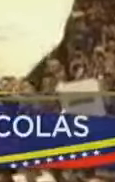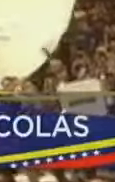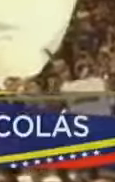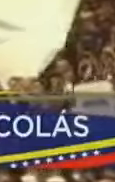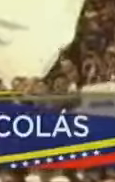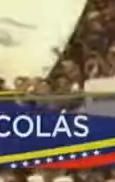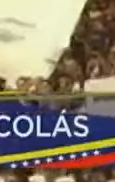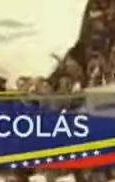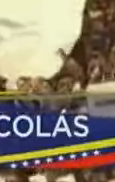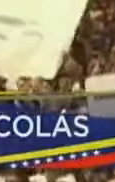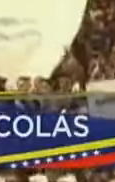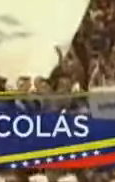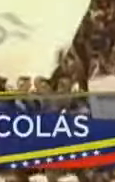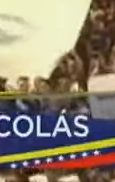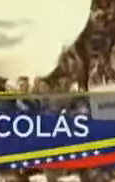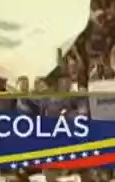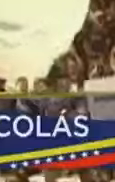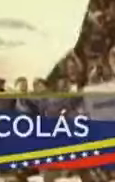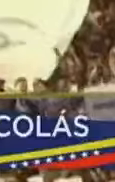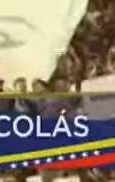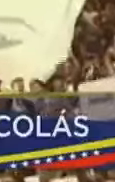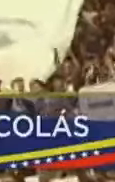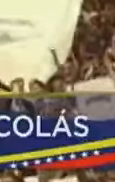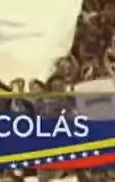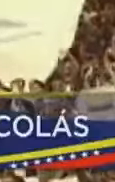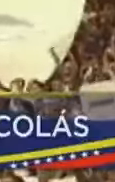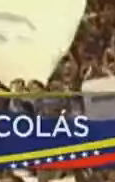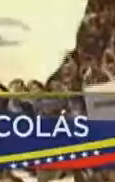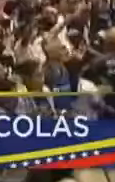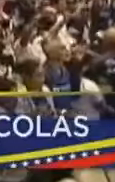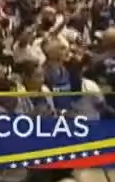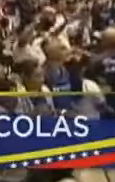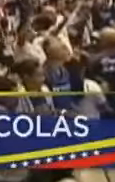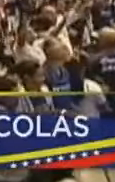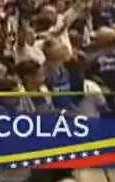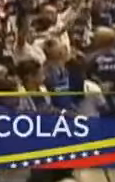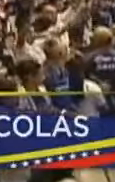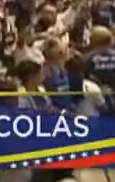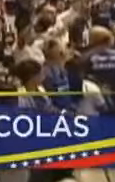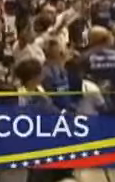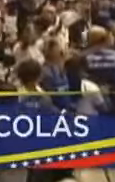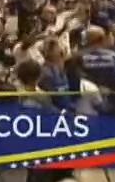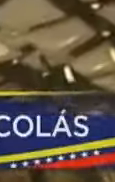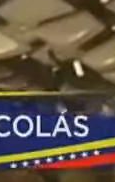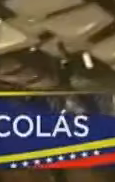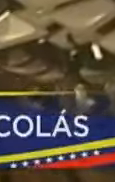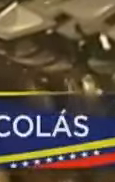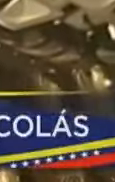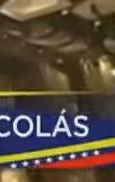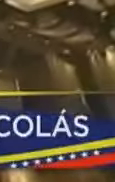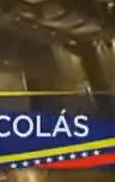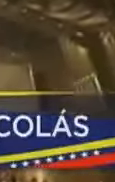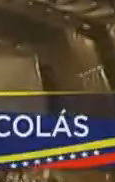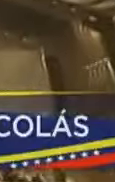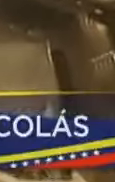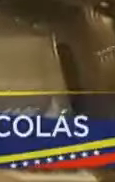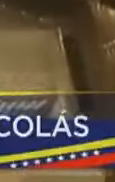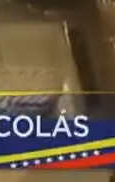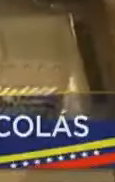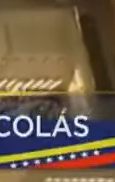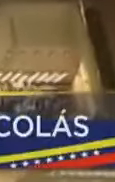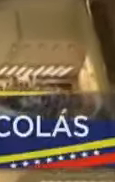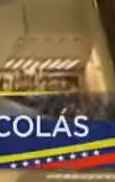voy a hacer? ¡Que se escuche! Soy desierto, ser valiente volcán y al andar dejo